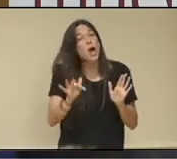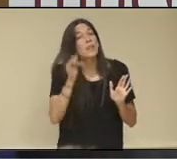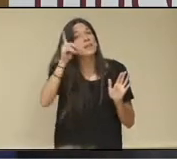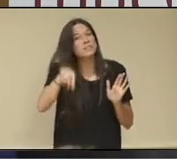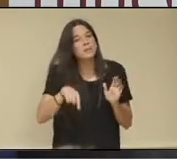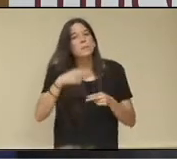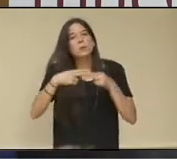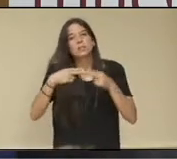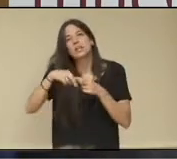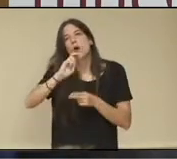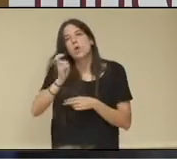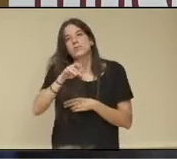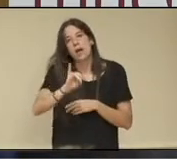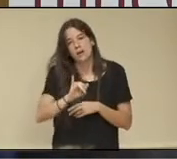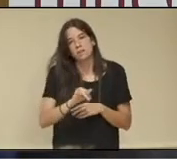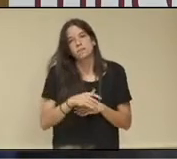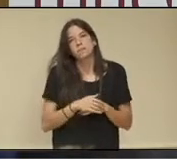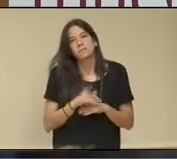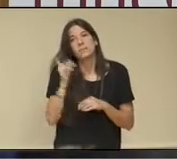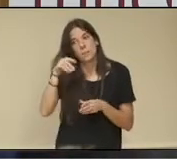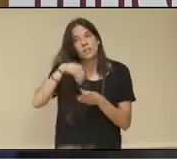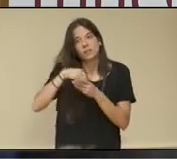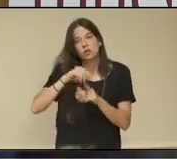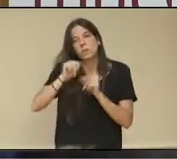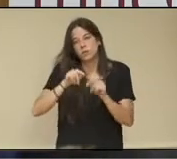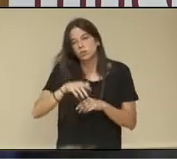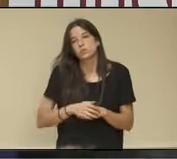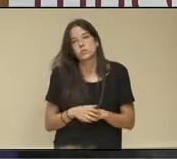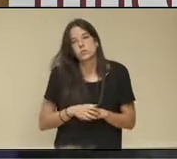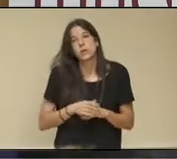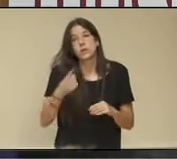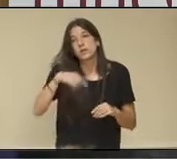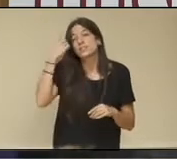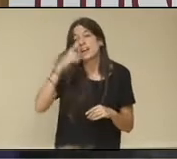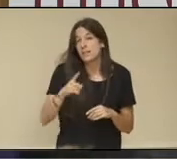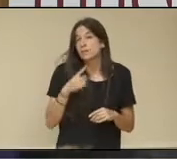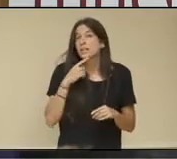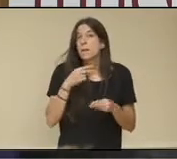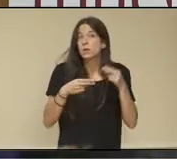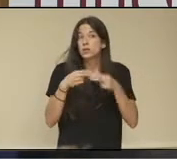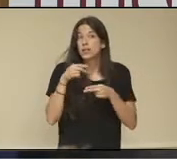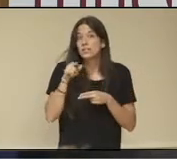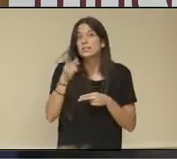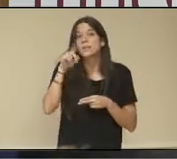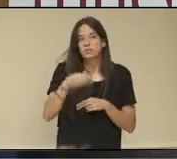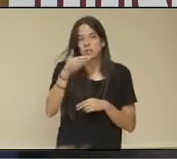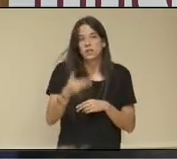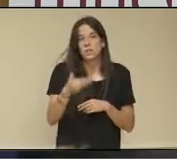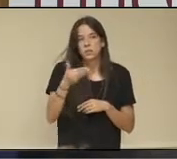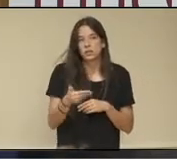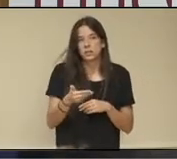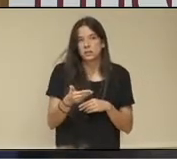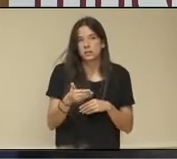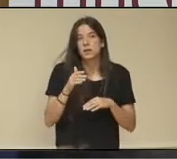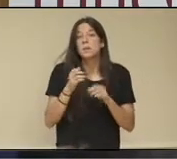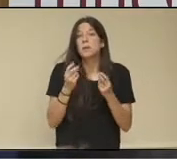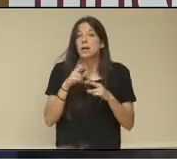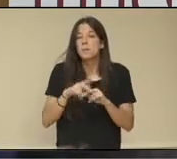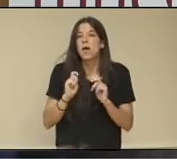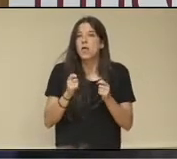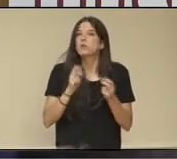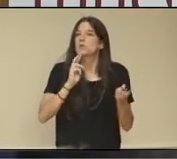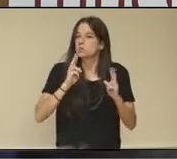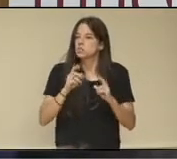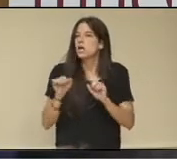otras proteínas que tiene también el virus. Y sabemos que esas proteínas también son importantes a la hora de dar una respuesta